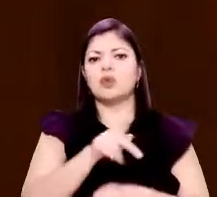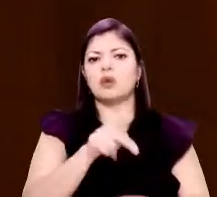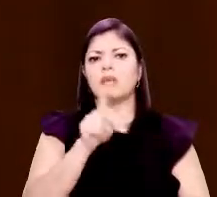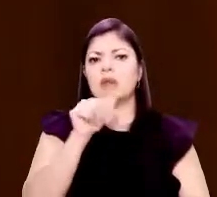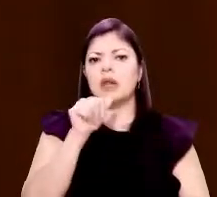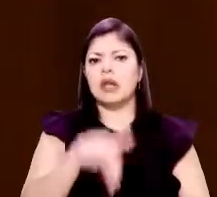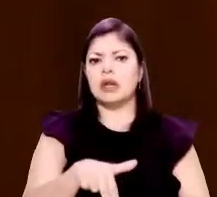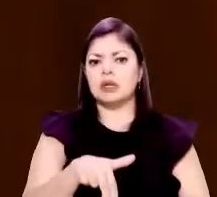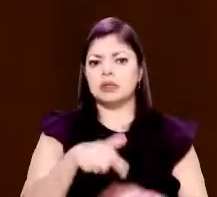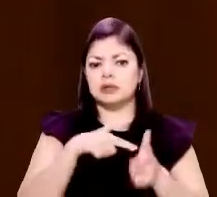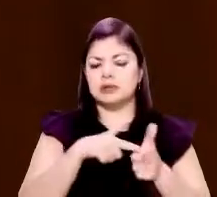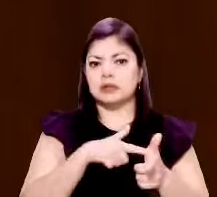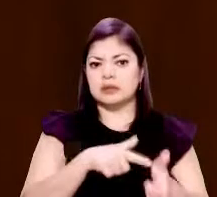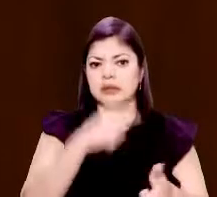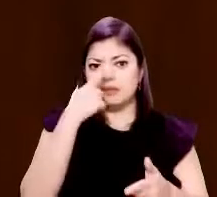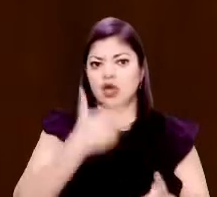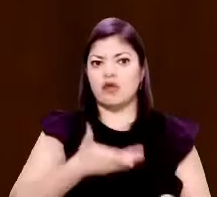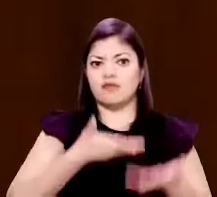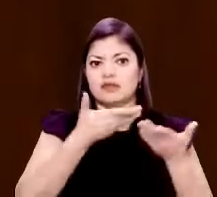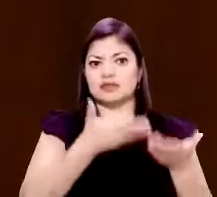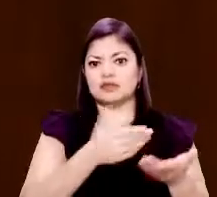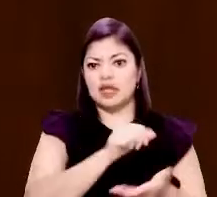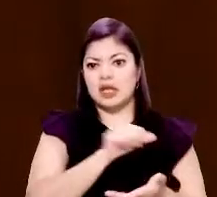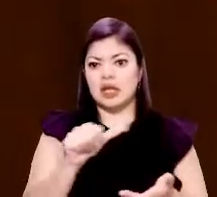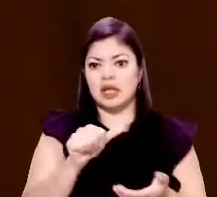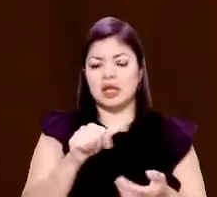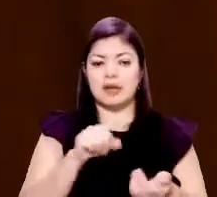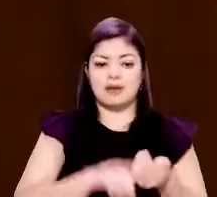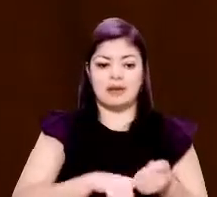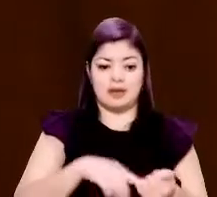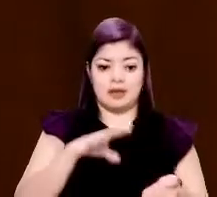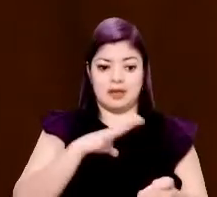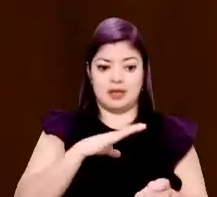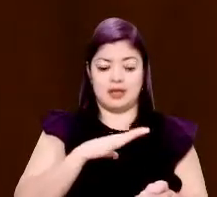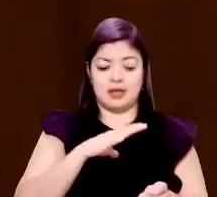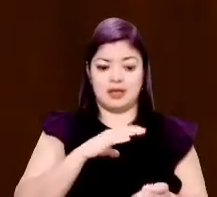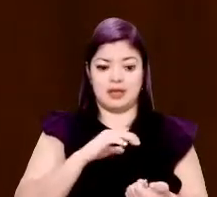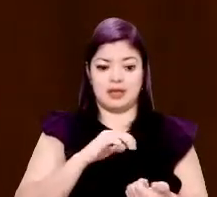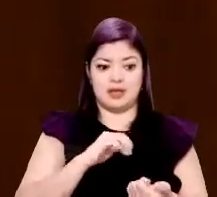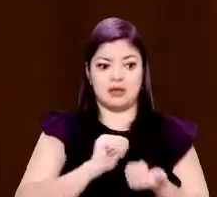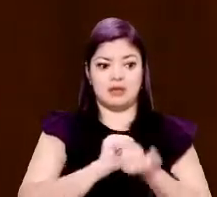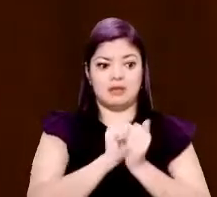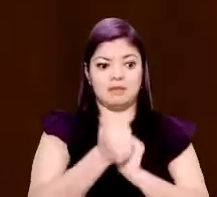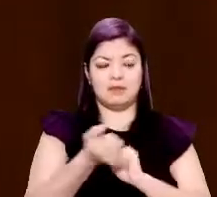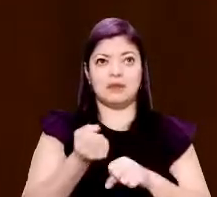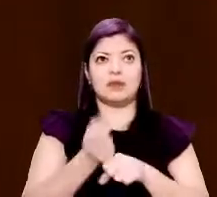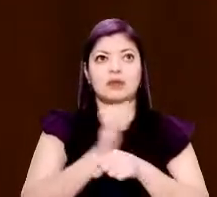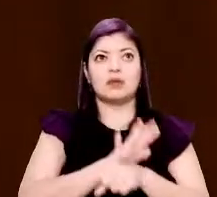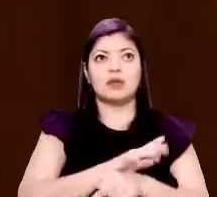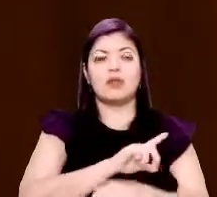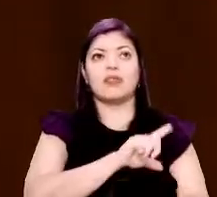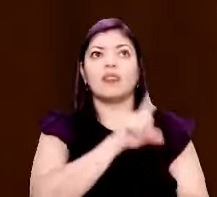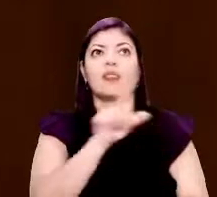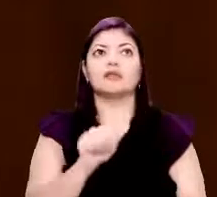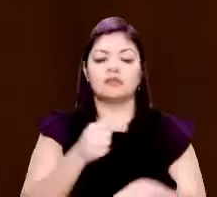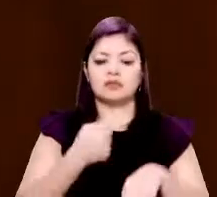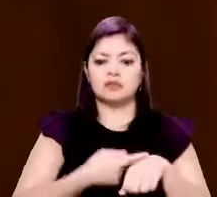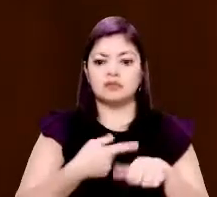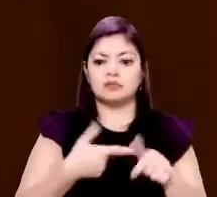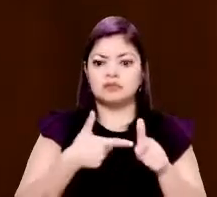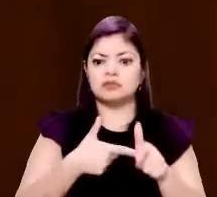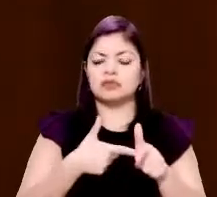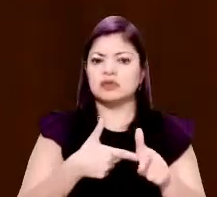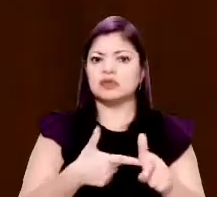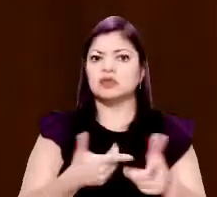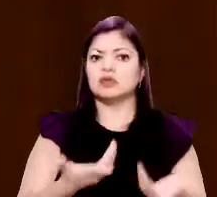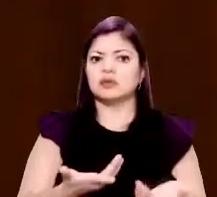para ofrecer atención integral a las y los pacientes que padecen las secuelas de la enfermedad? Y si